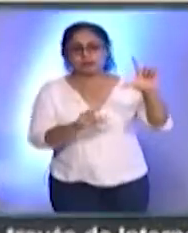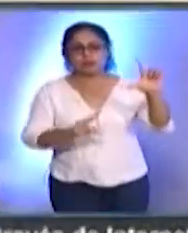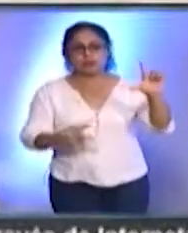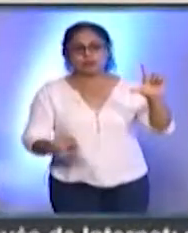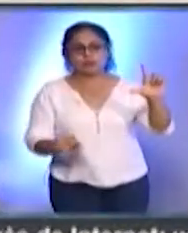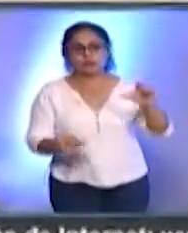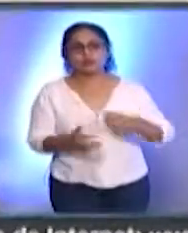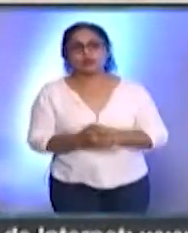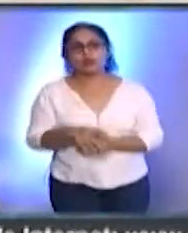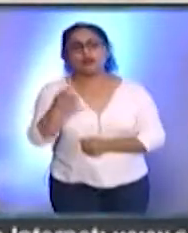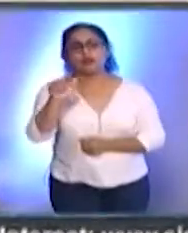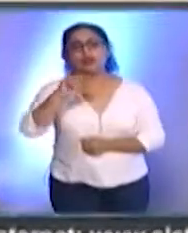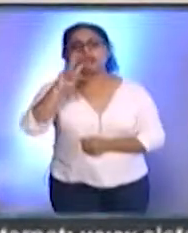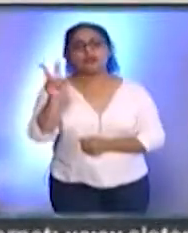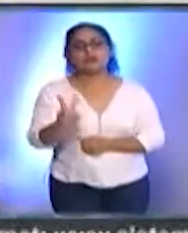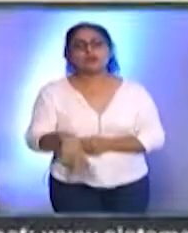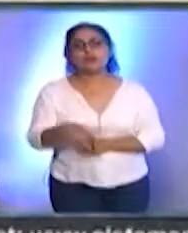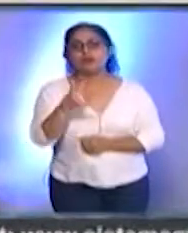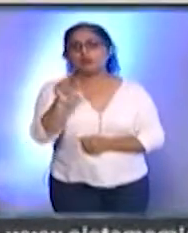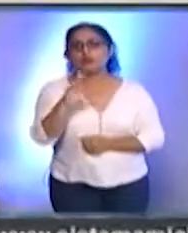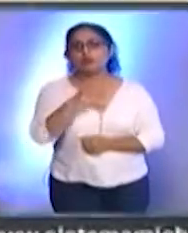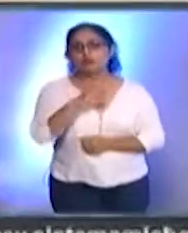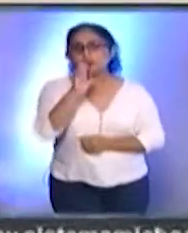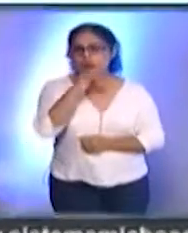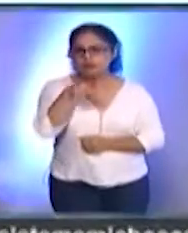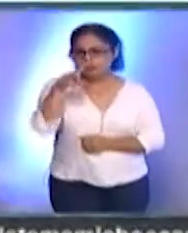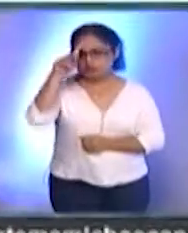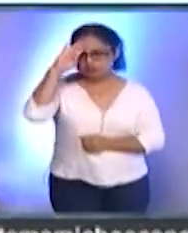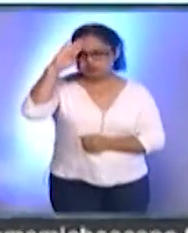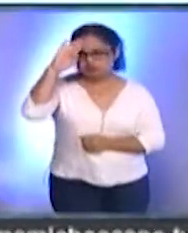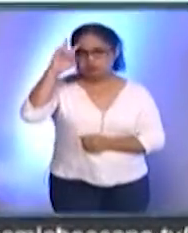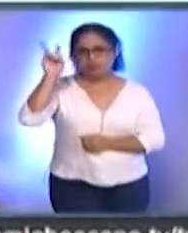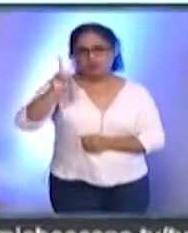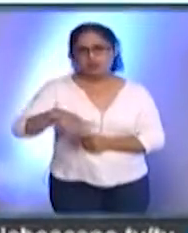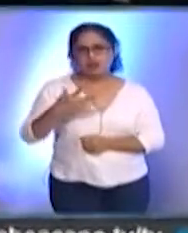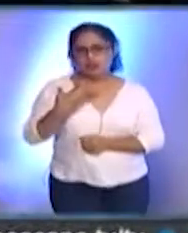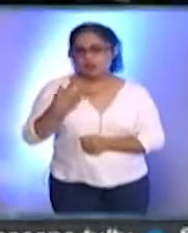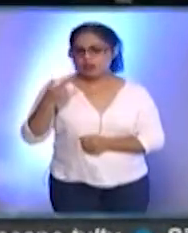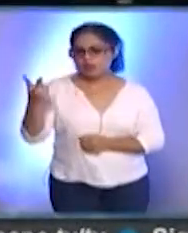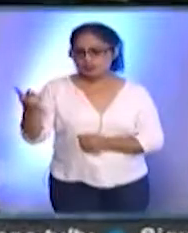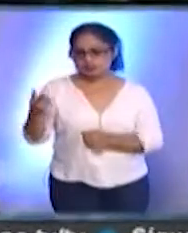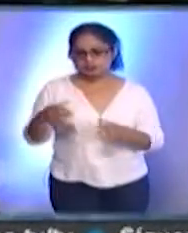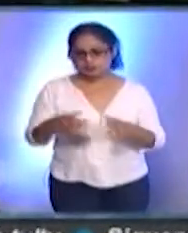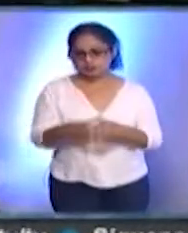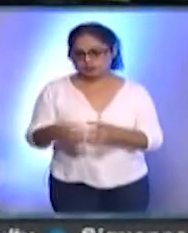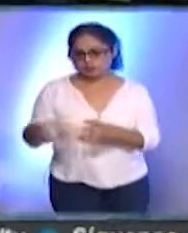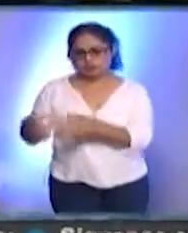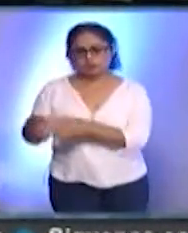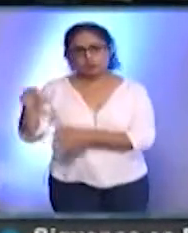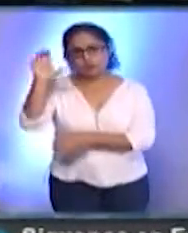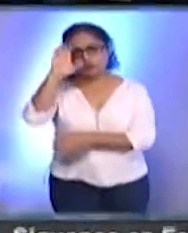la verdad es que no se puede negar un hecho que existió entre dos culturas. Sin embargo,